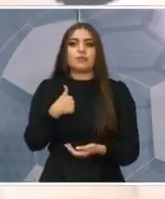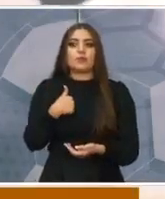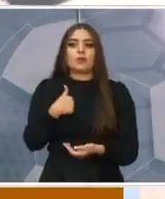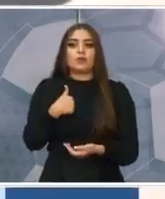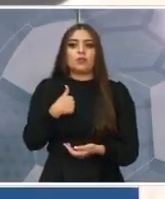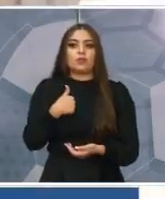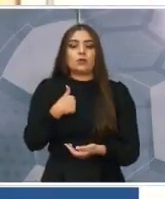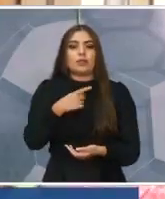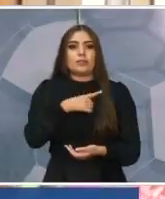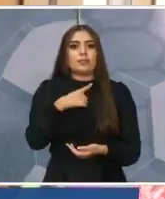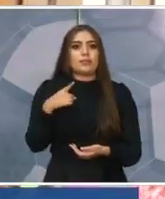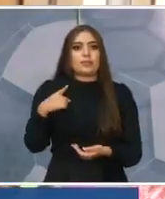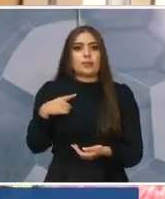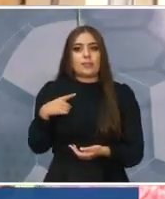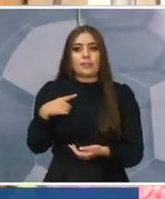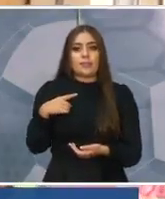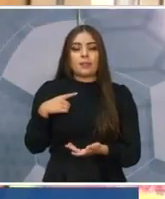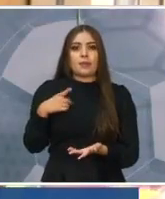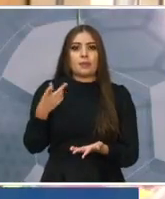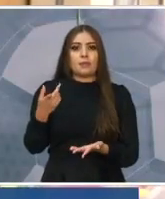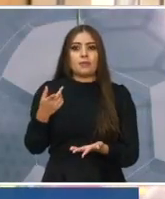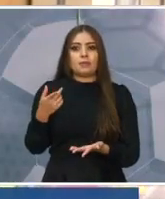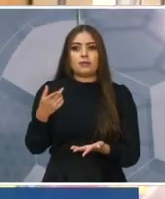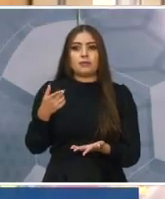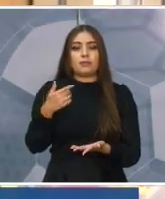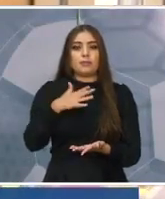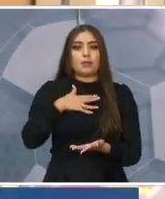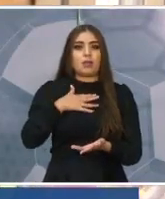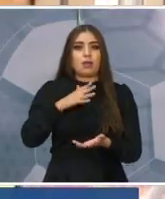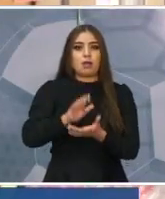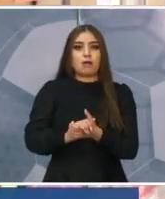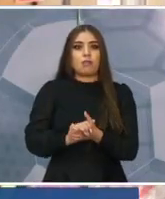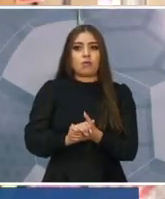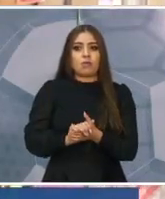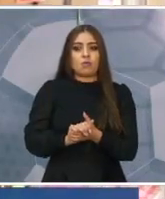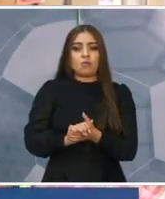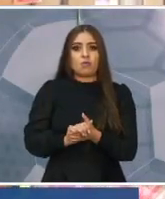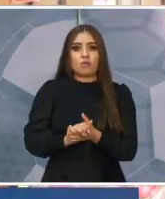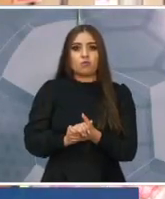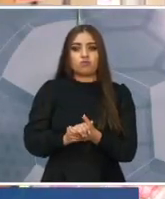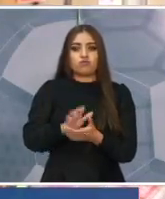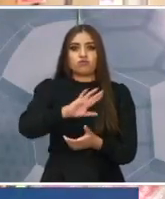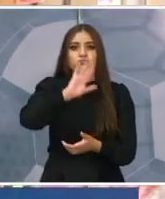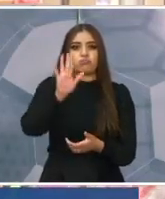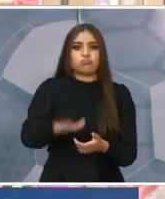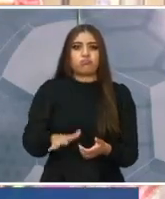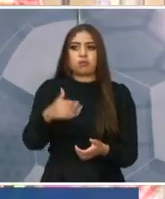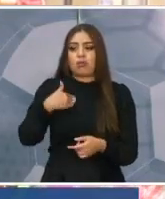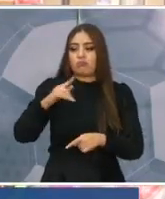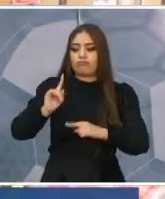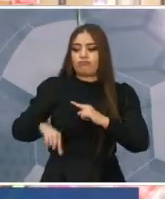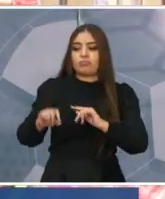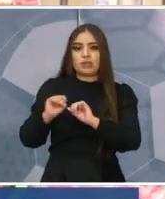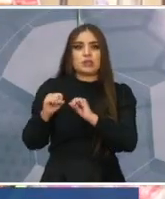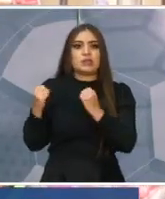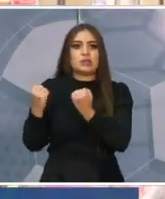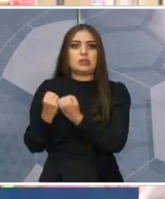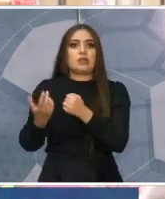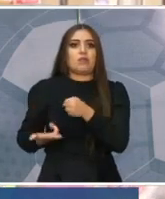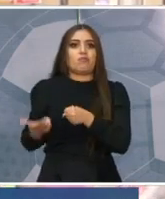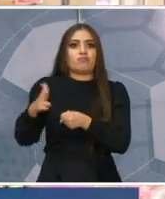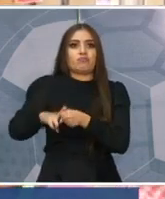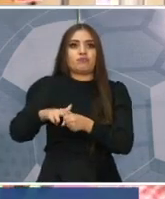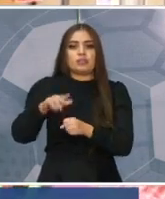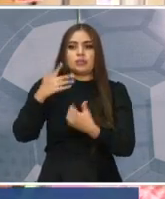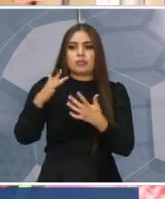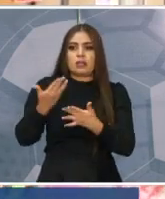comprar papelería porque falleció mi esposo y me retiraron el seguro social. De hecho, ya me habían apoyado en ocasiones